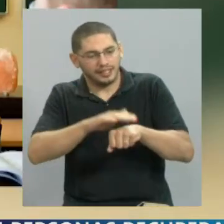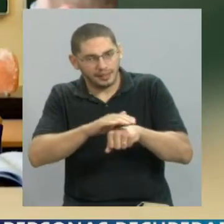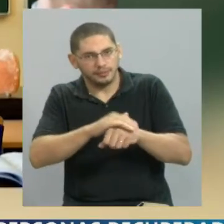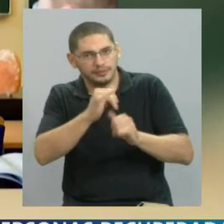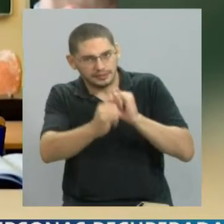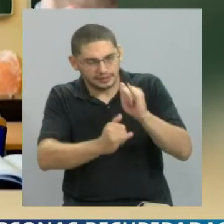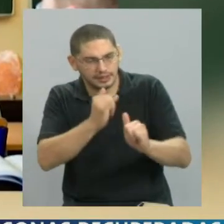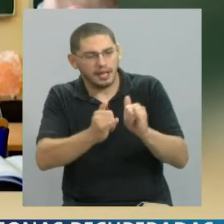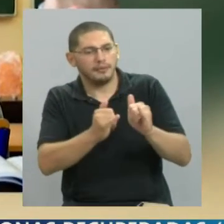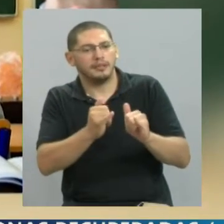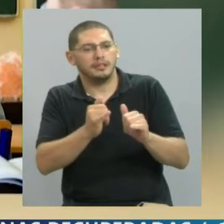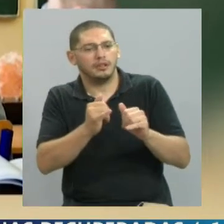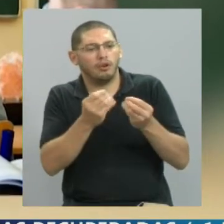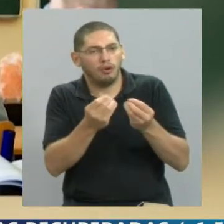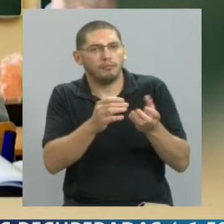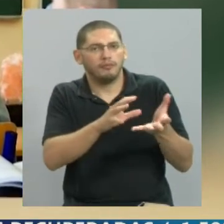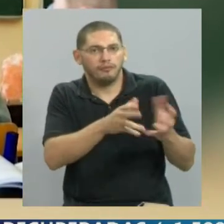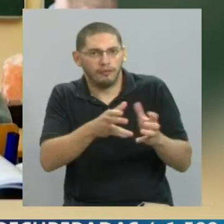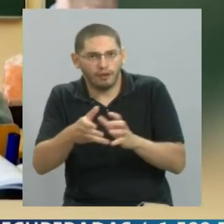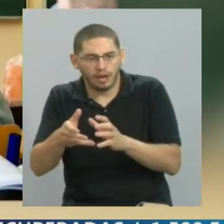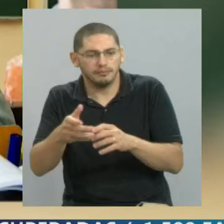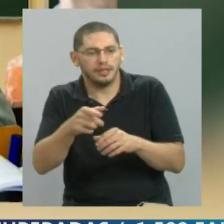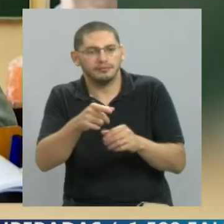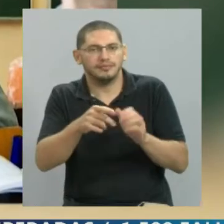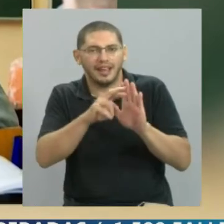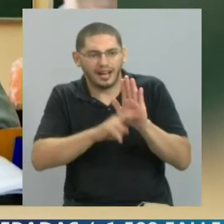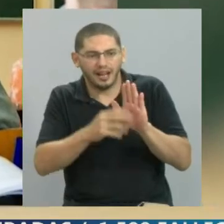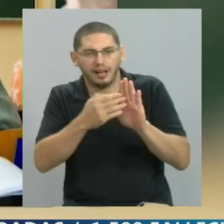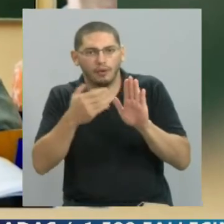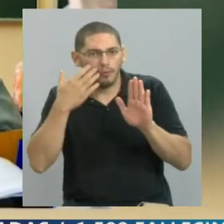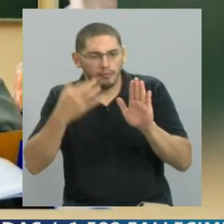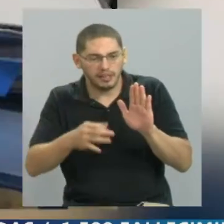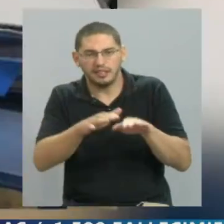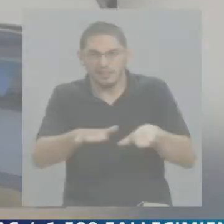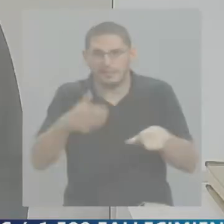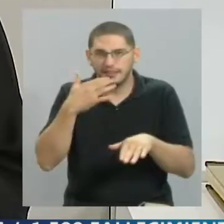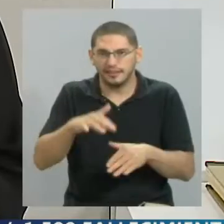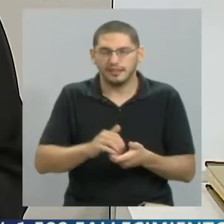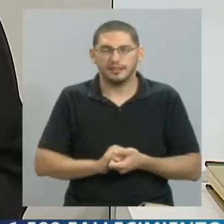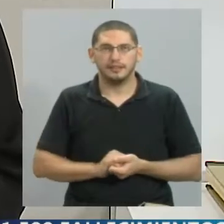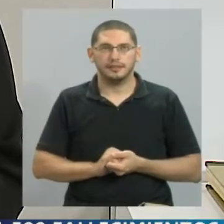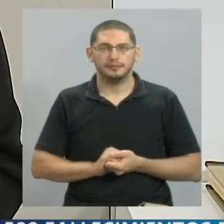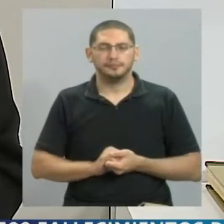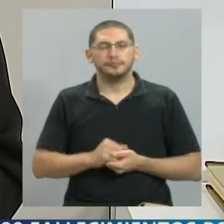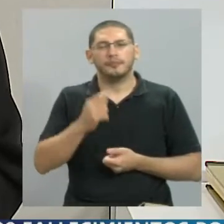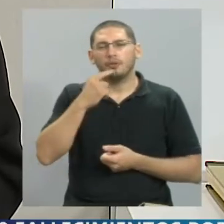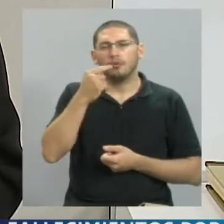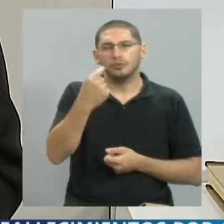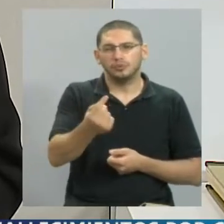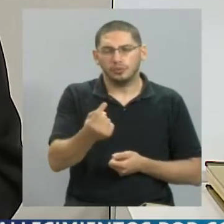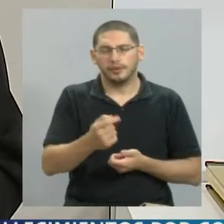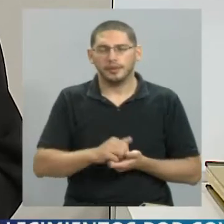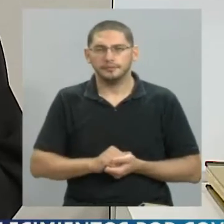tienen que hacer las cosas. Pero no va a ser difícil con los chicos, nunca lo fue. Doctor, una consulta con respecto a cómo se